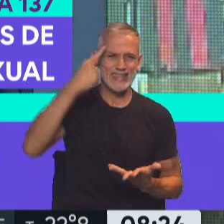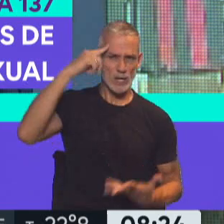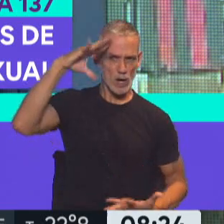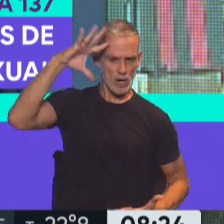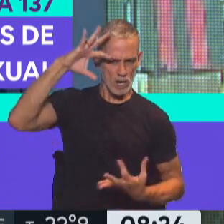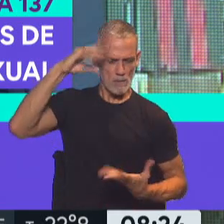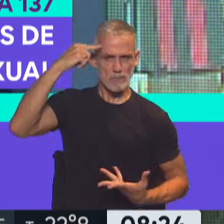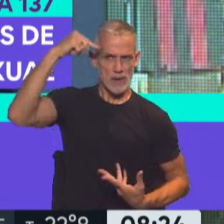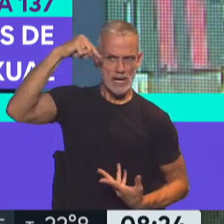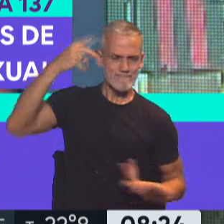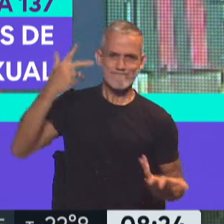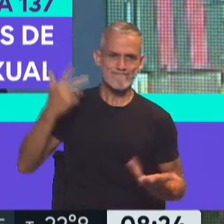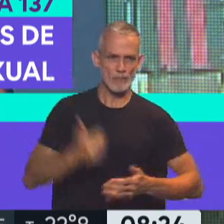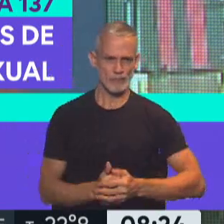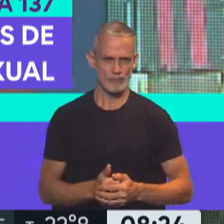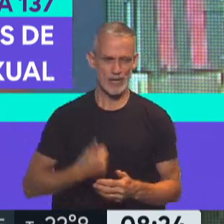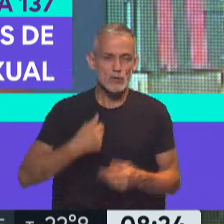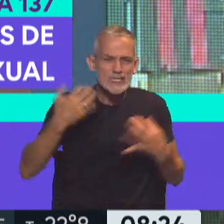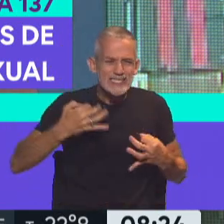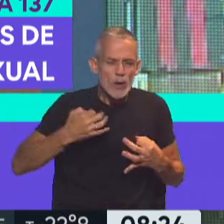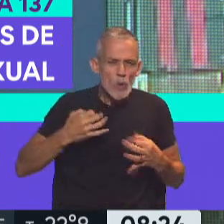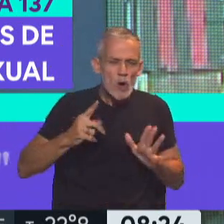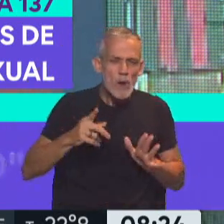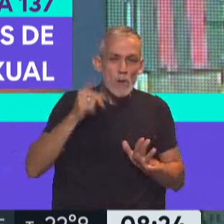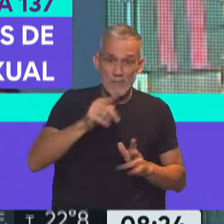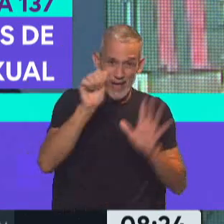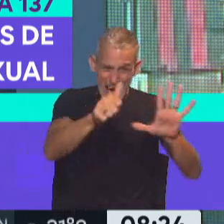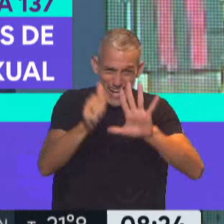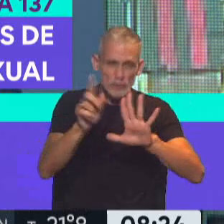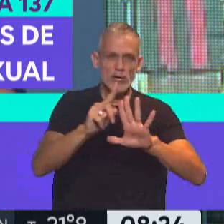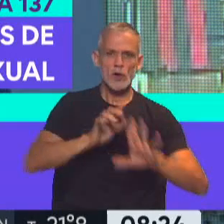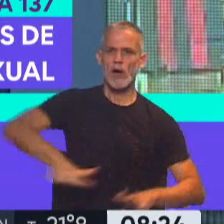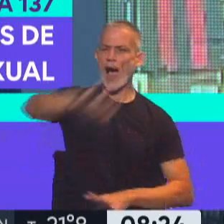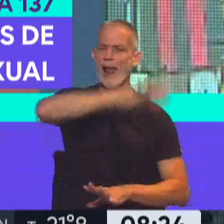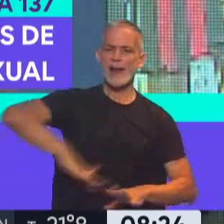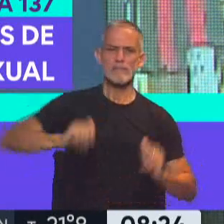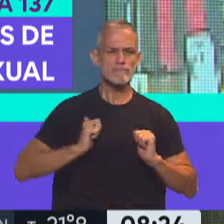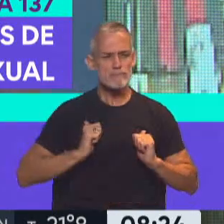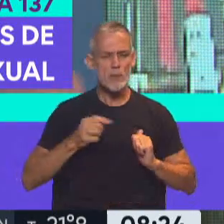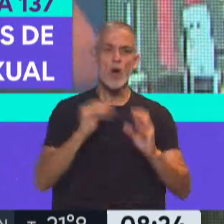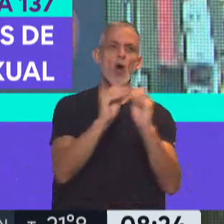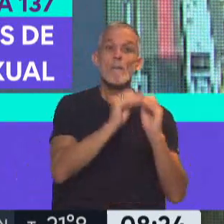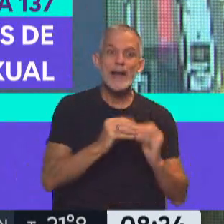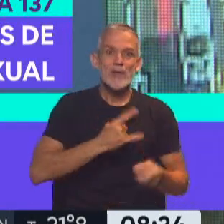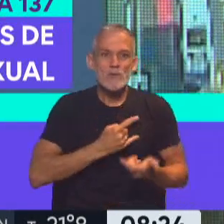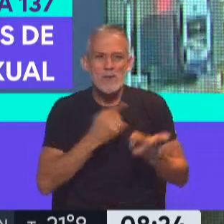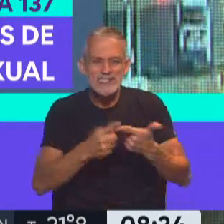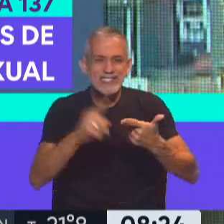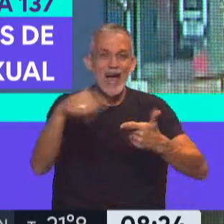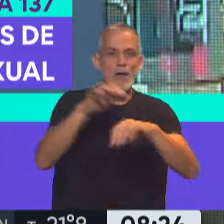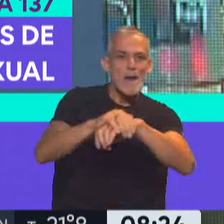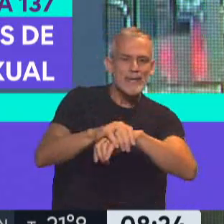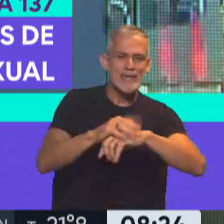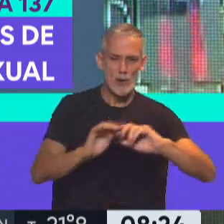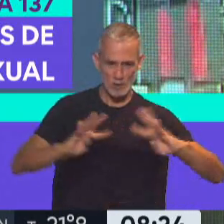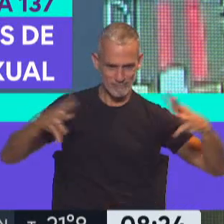de lo que estoy seguro, digo, no solo a ellos, sino también a quienes estaban alrededor, digo, ¿no? Compañeros de universidad, otros amigos,